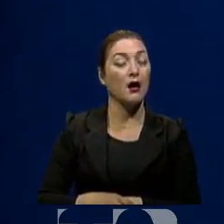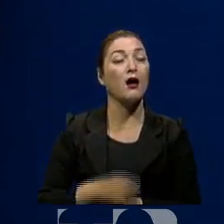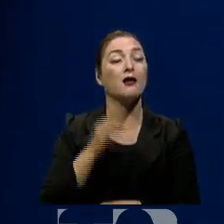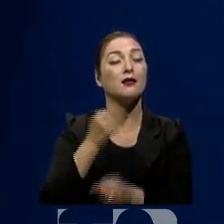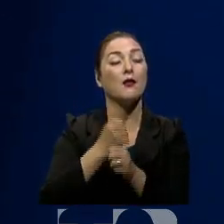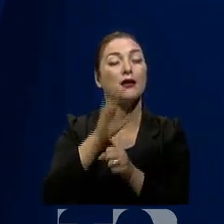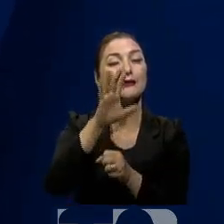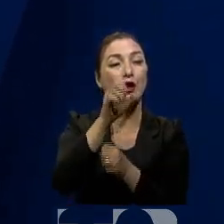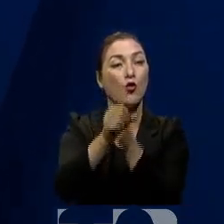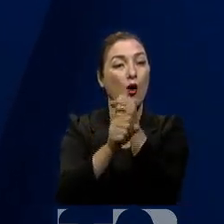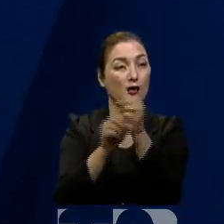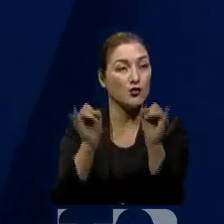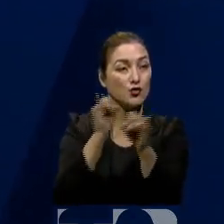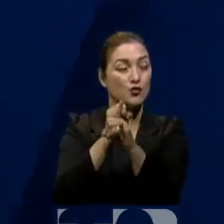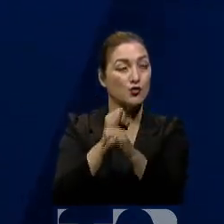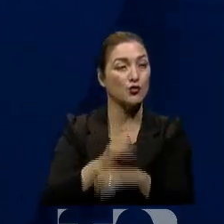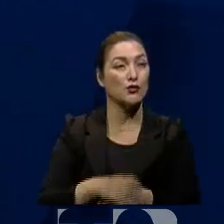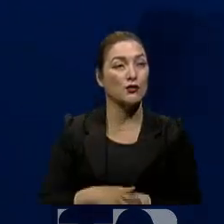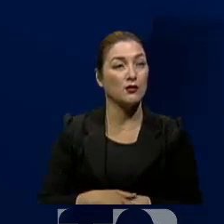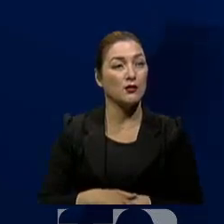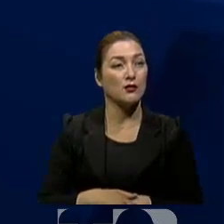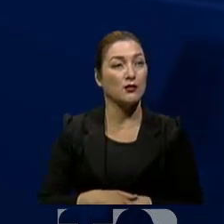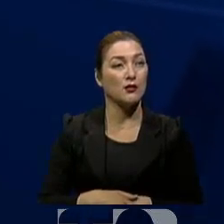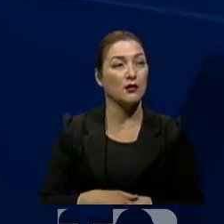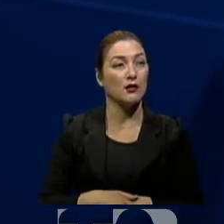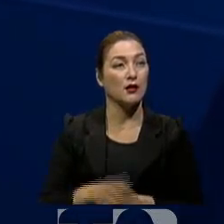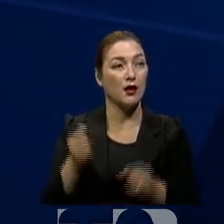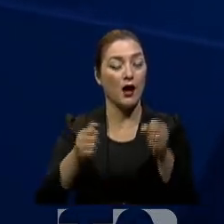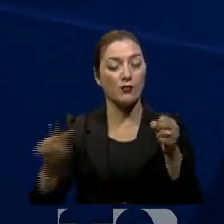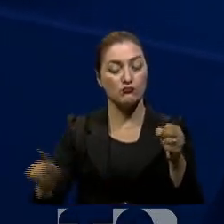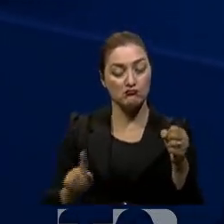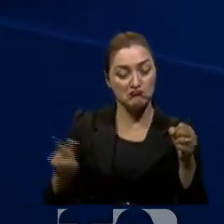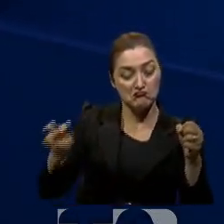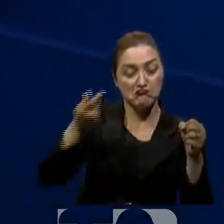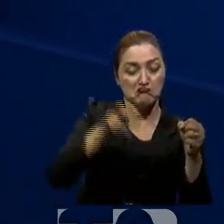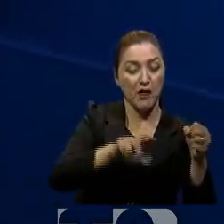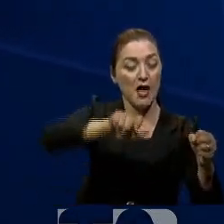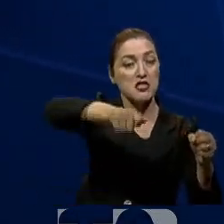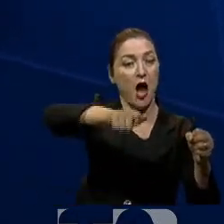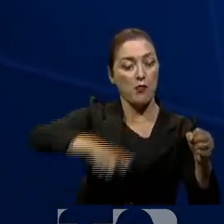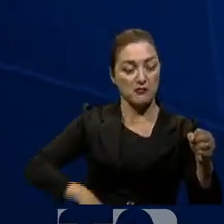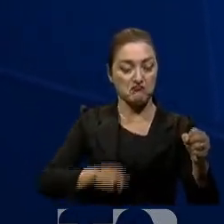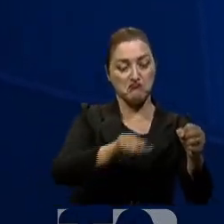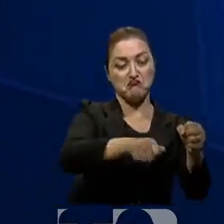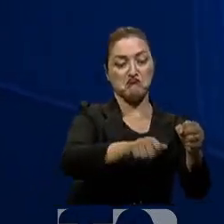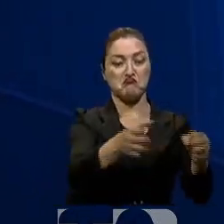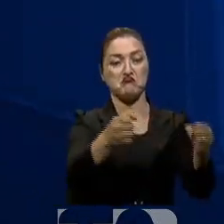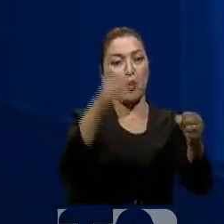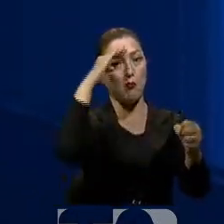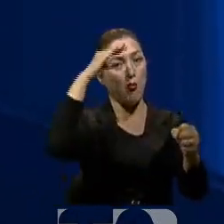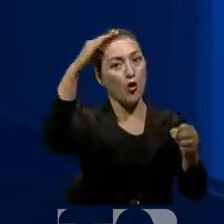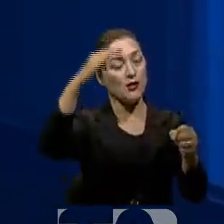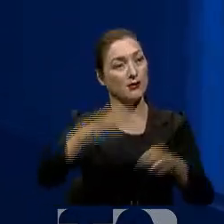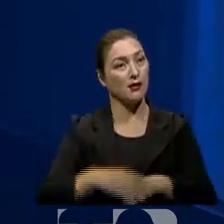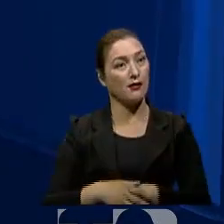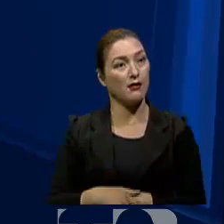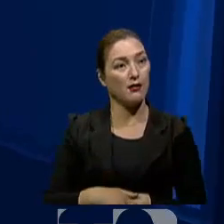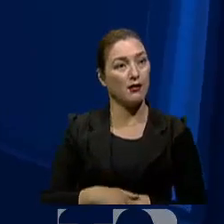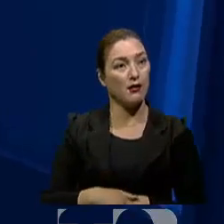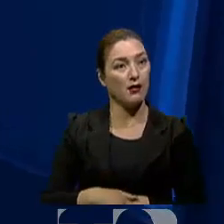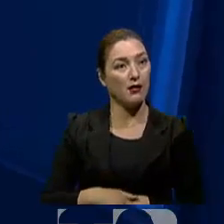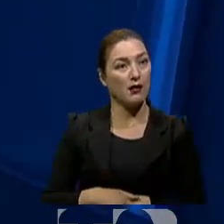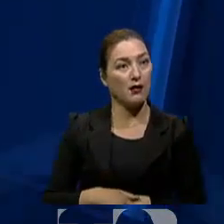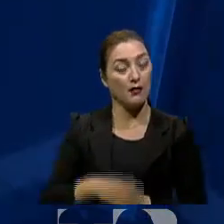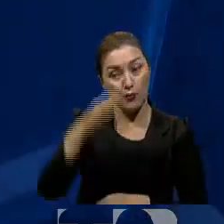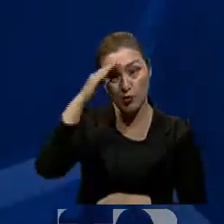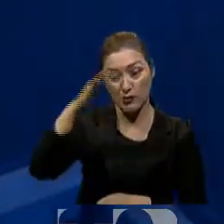institución y él tenía las llaves del vehículo, el vehículo extinto. Después de reconocer que el vehículo era